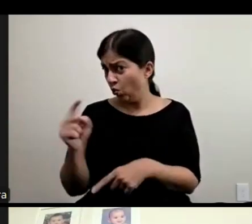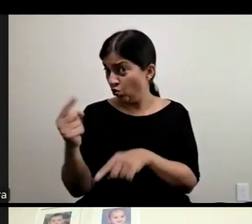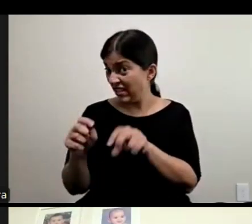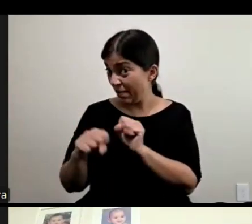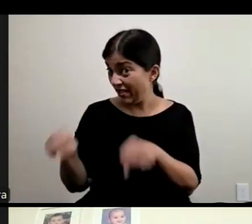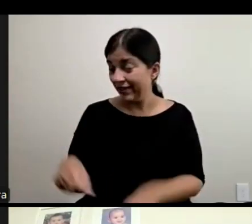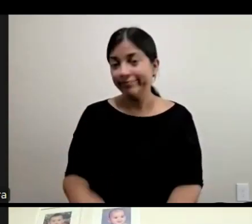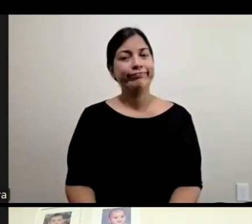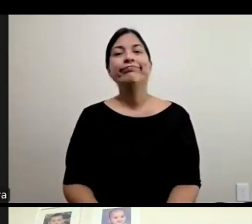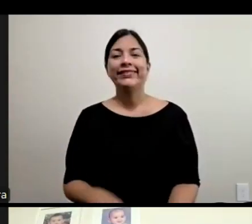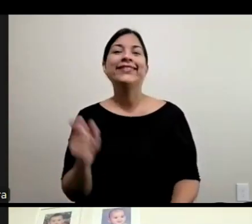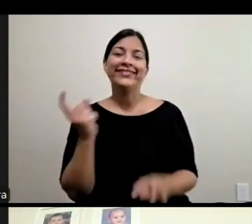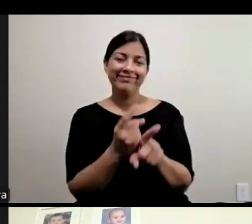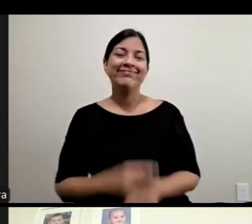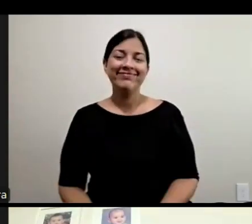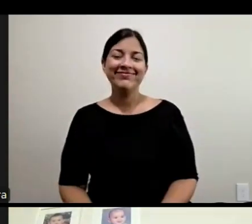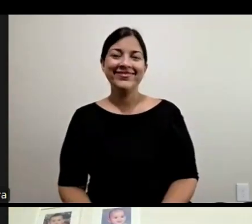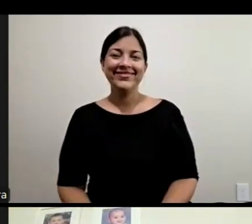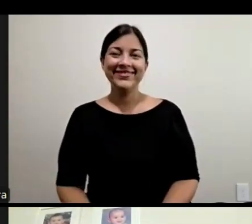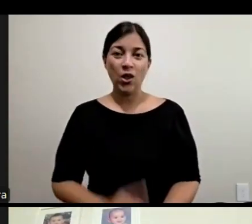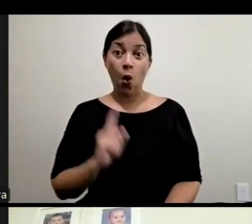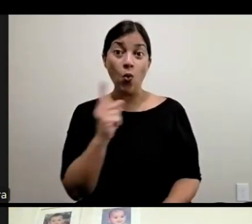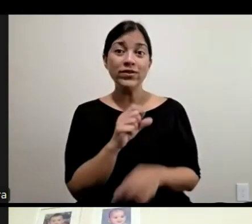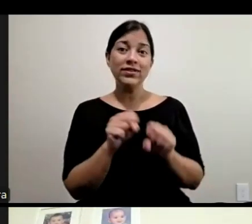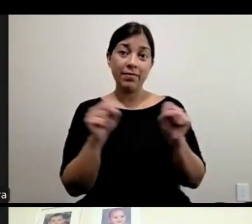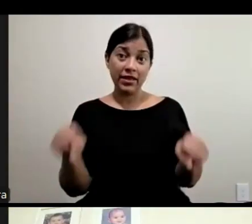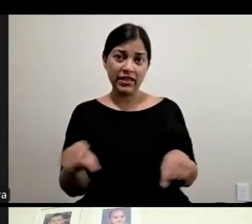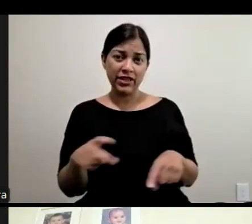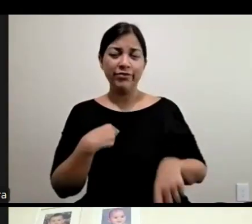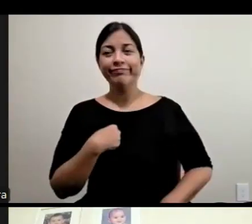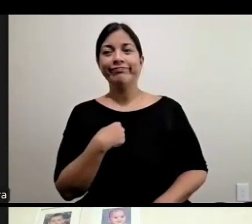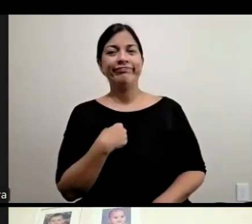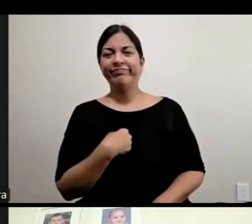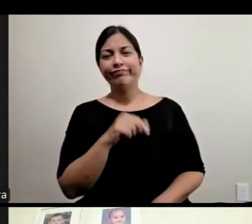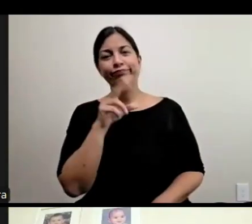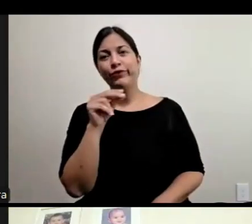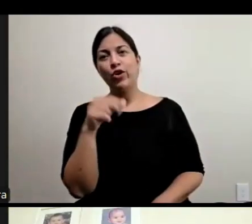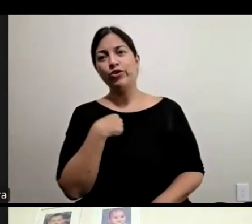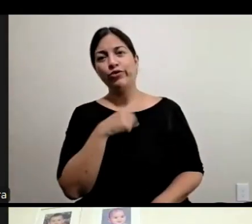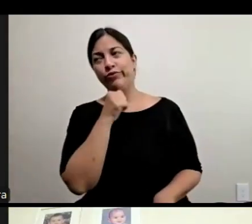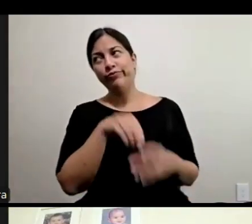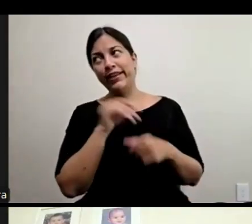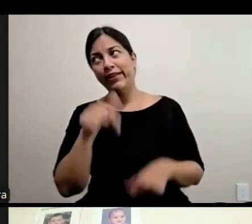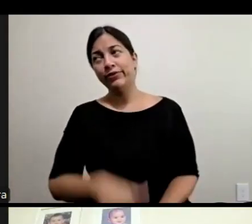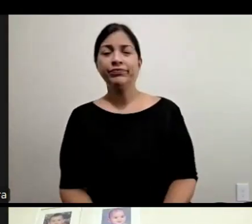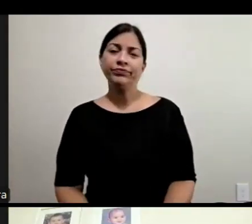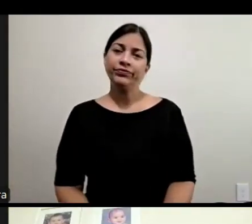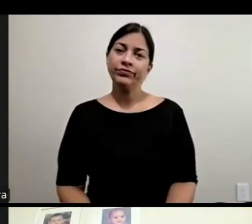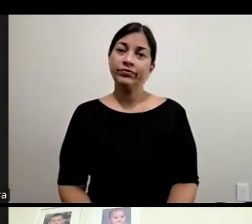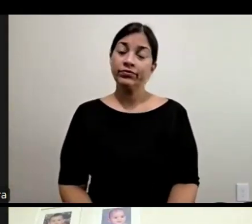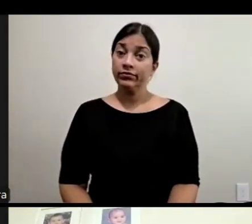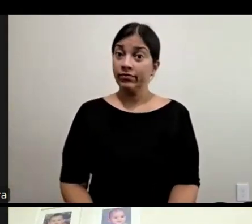Sí, exactamente. Sí, porque un semestre y dijo, no, esto no es lo mío. Lo que tardó en acordarse de la orientadora y